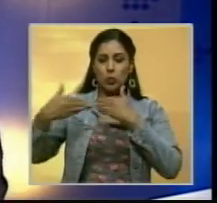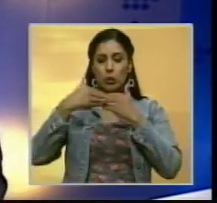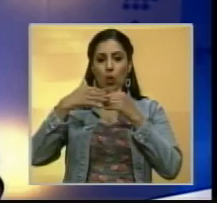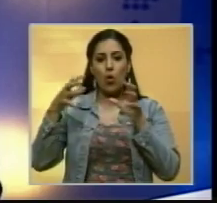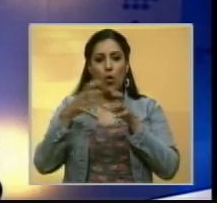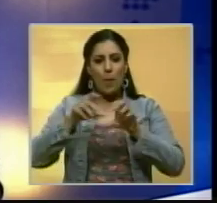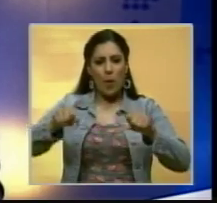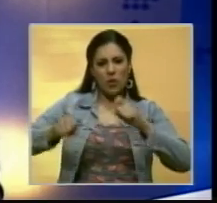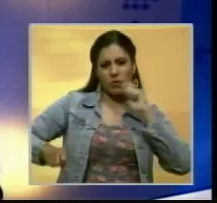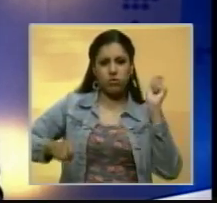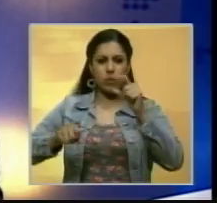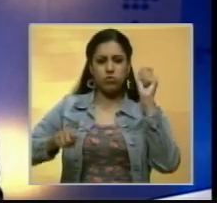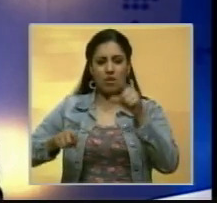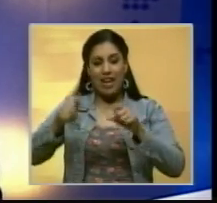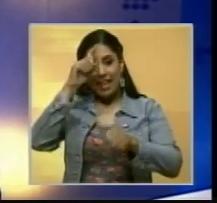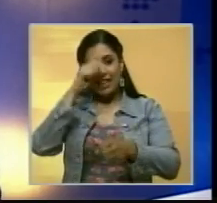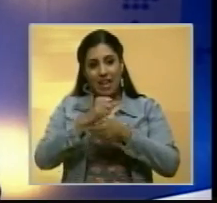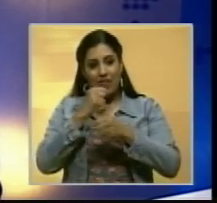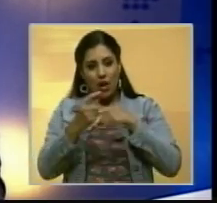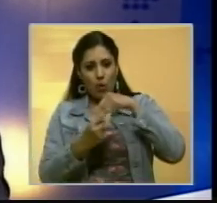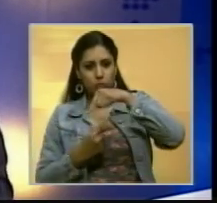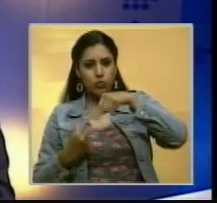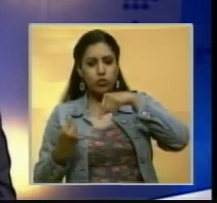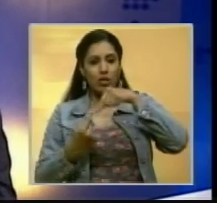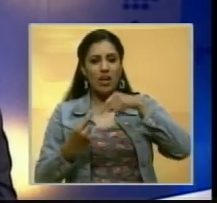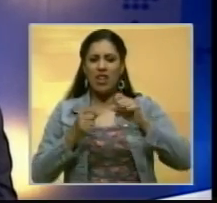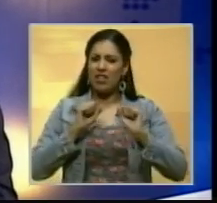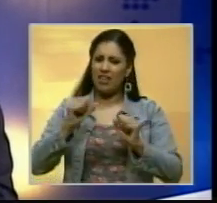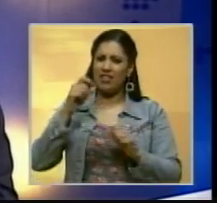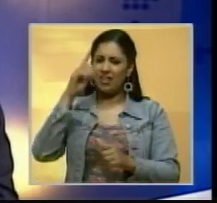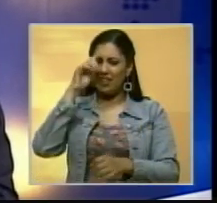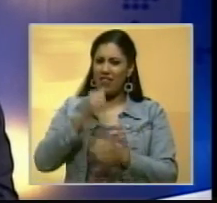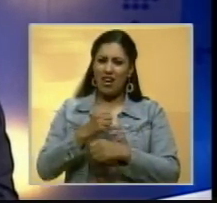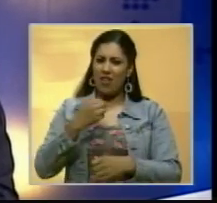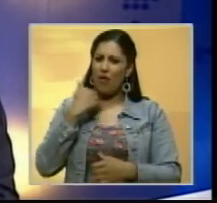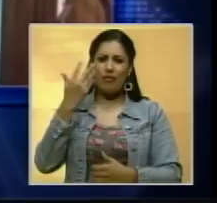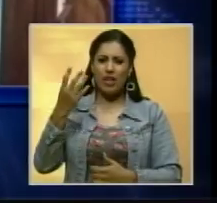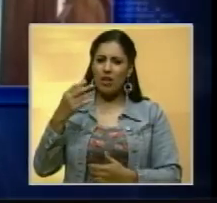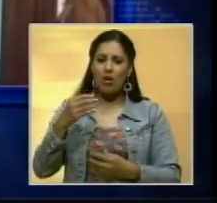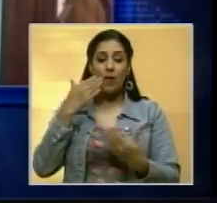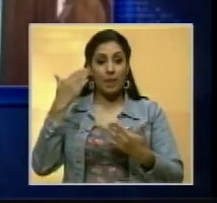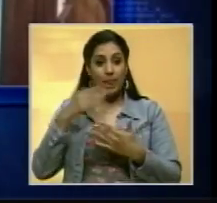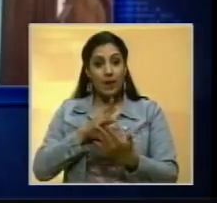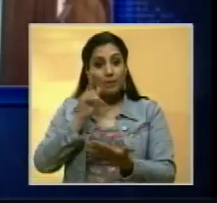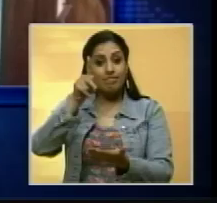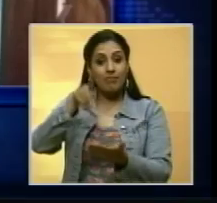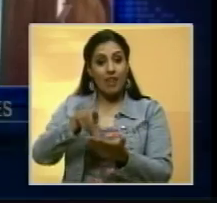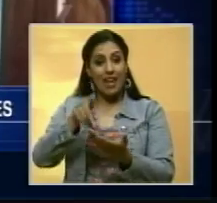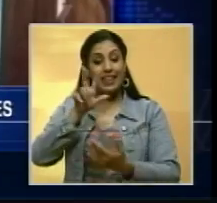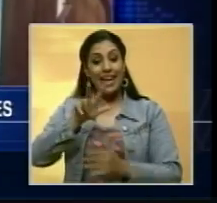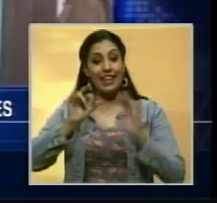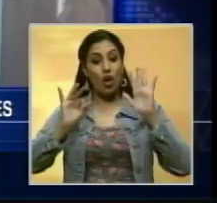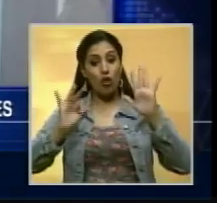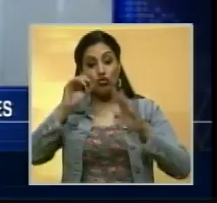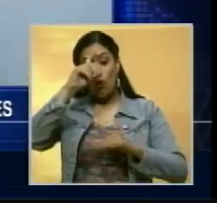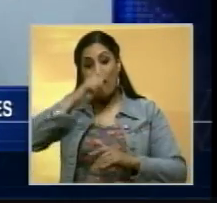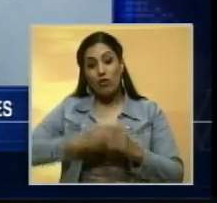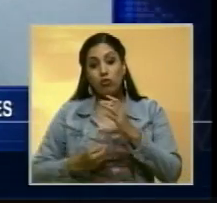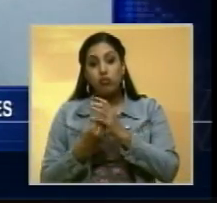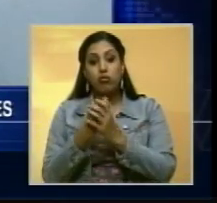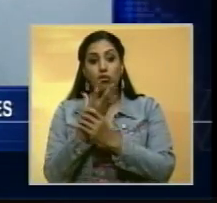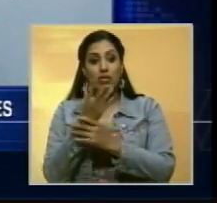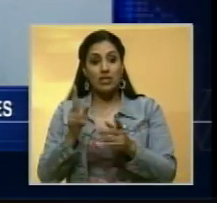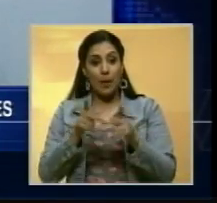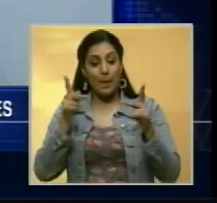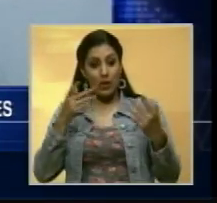grupo de motorizados trabajadores del rotativo. Repudian estas acciones delictivas. Tras arribar a sus 38 años de fundación,